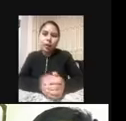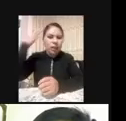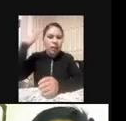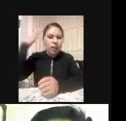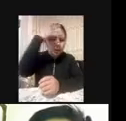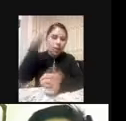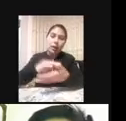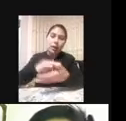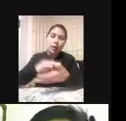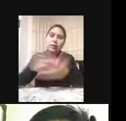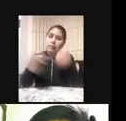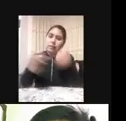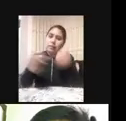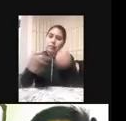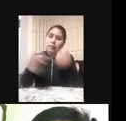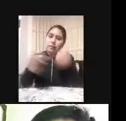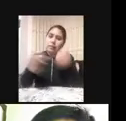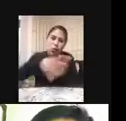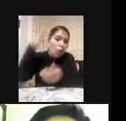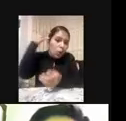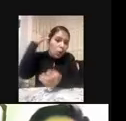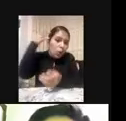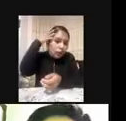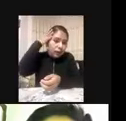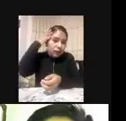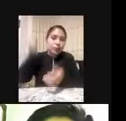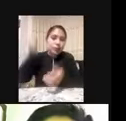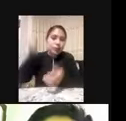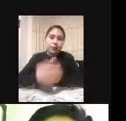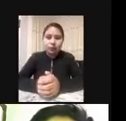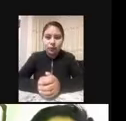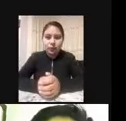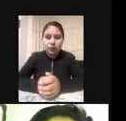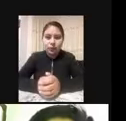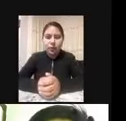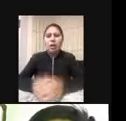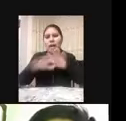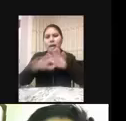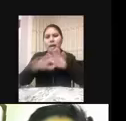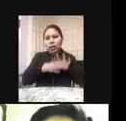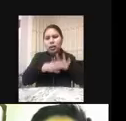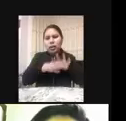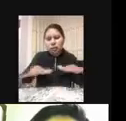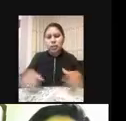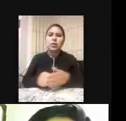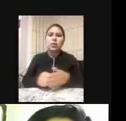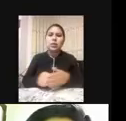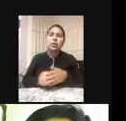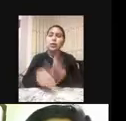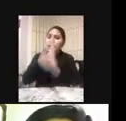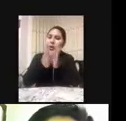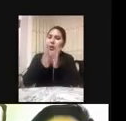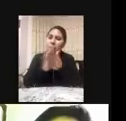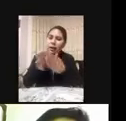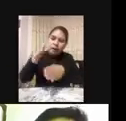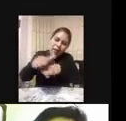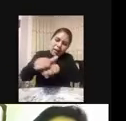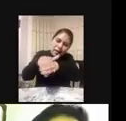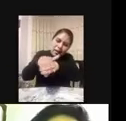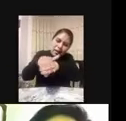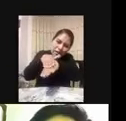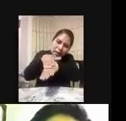información. Ahora, es muy importante que a nuestros niños les hablemos despacio, de manera corta y clara. No